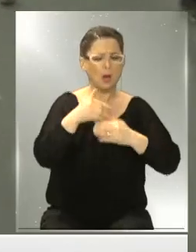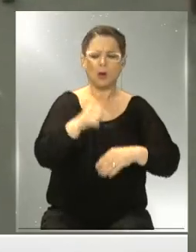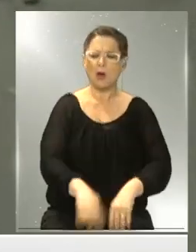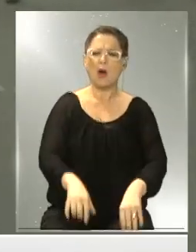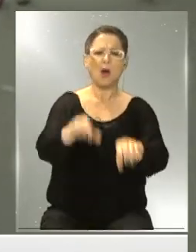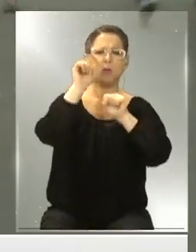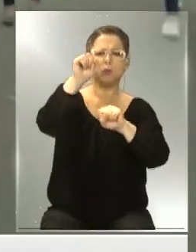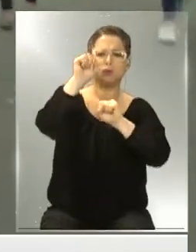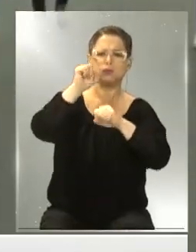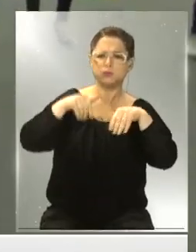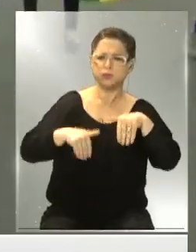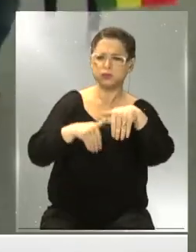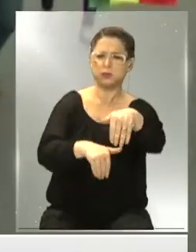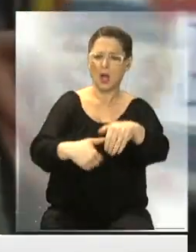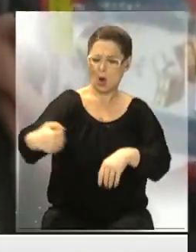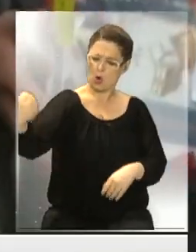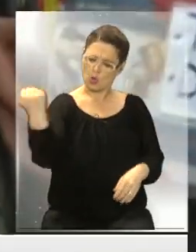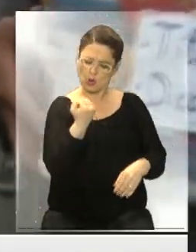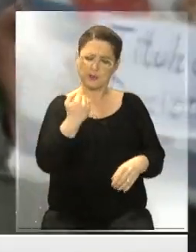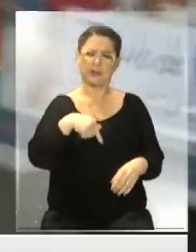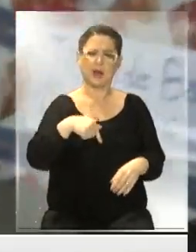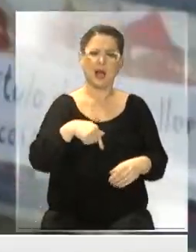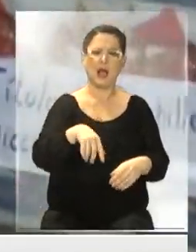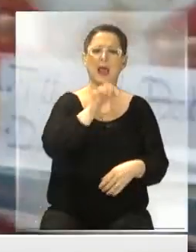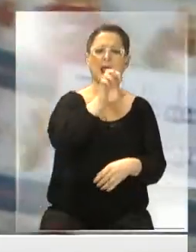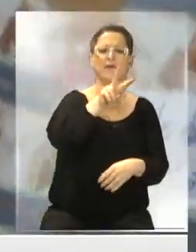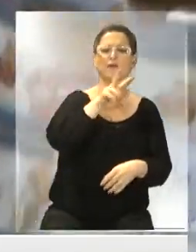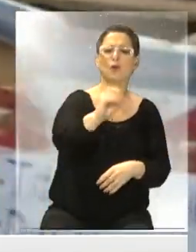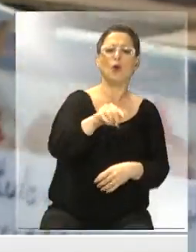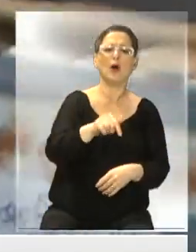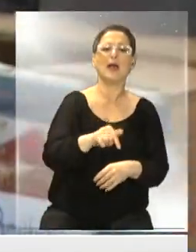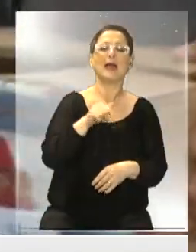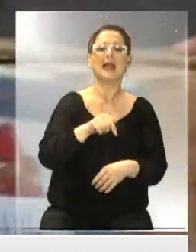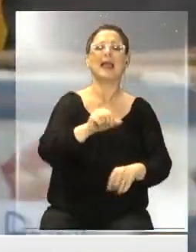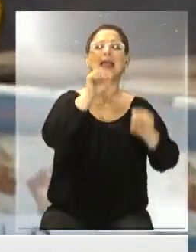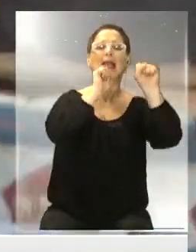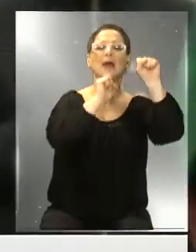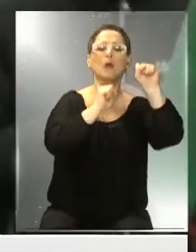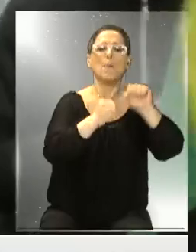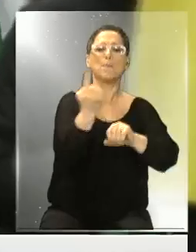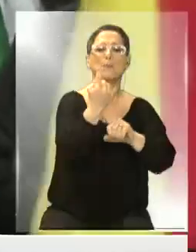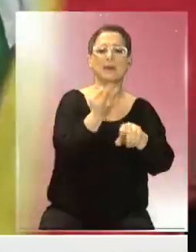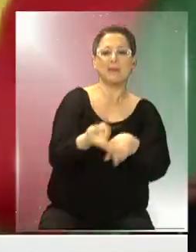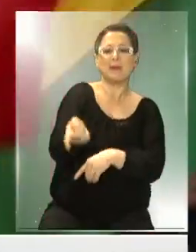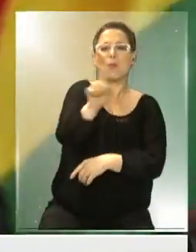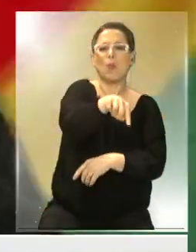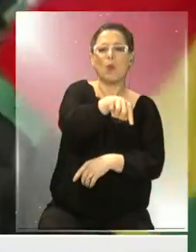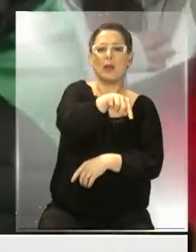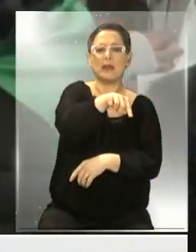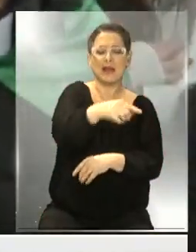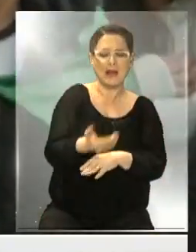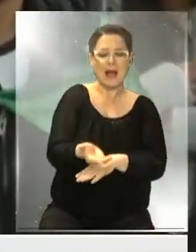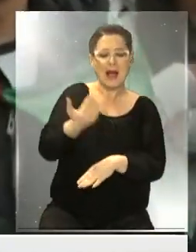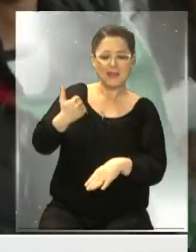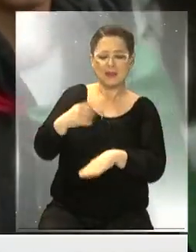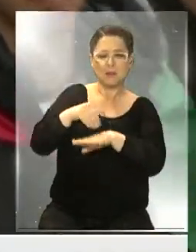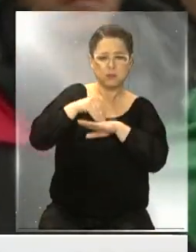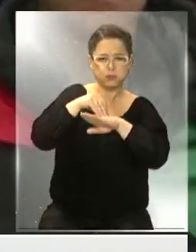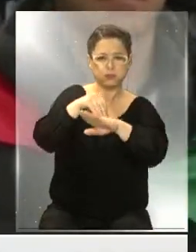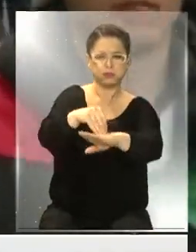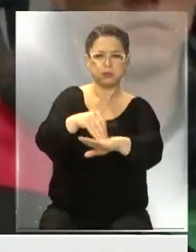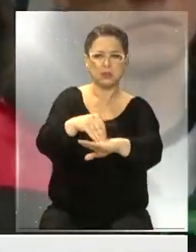protestas callejeras en su contra por su controvertido triunfo electoral en primera vuelta. Lo anterior fue anunciado por el Tribunal